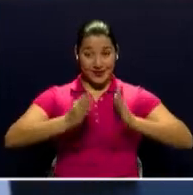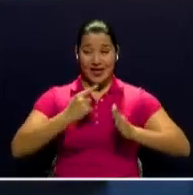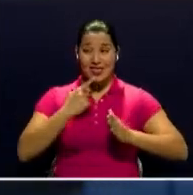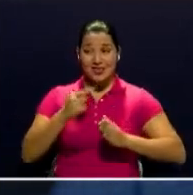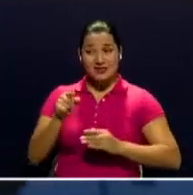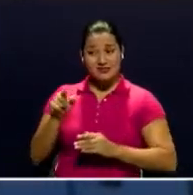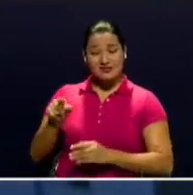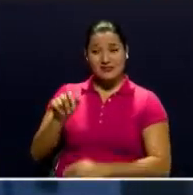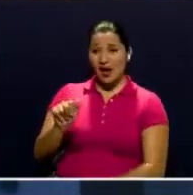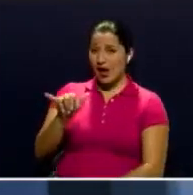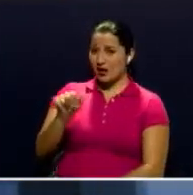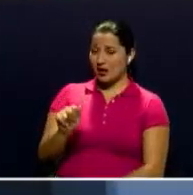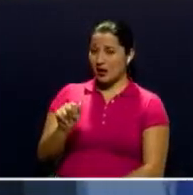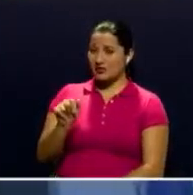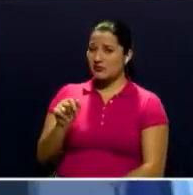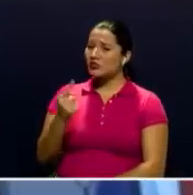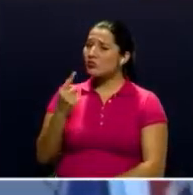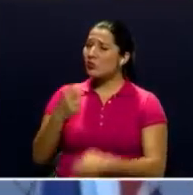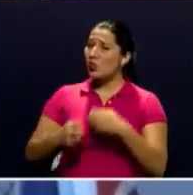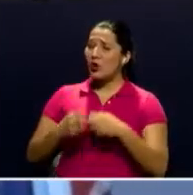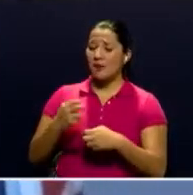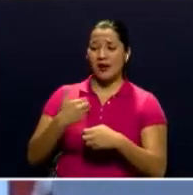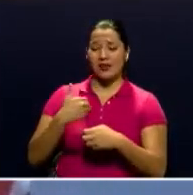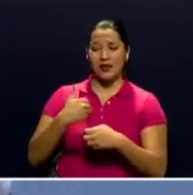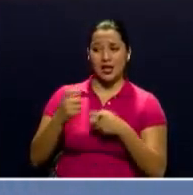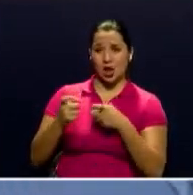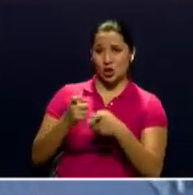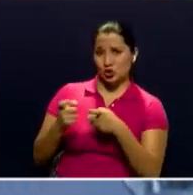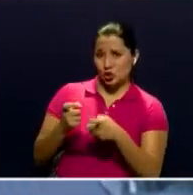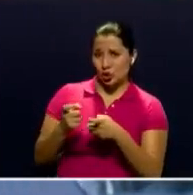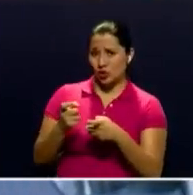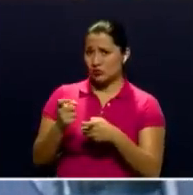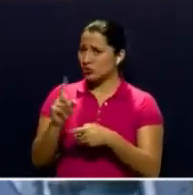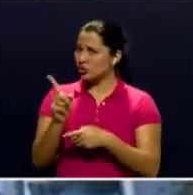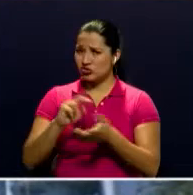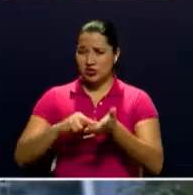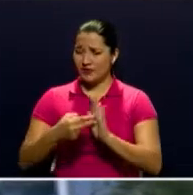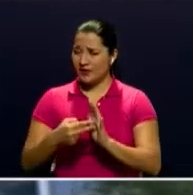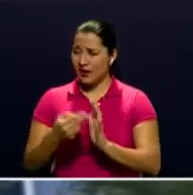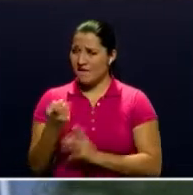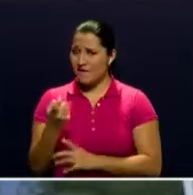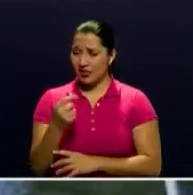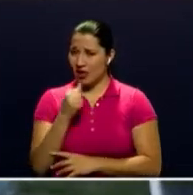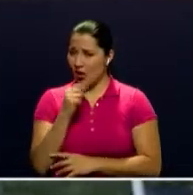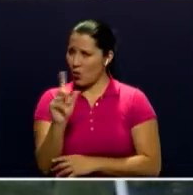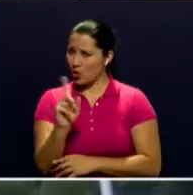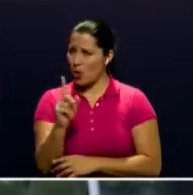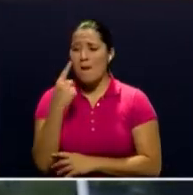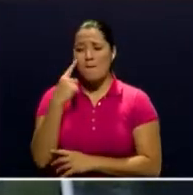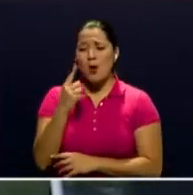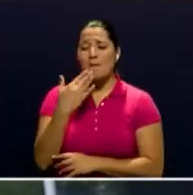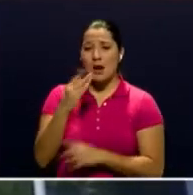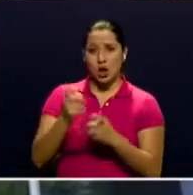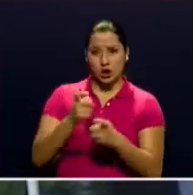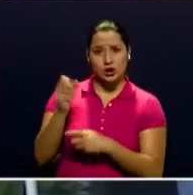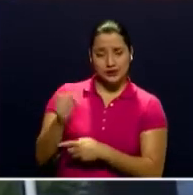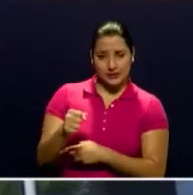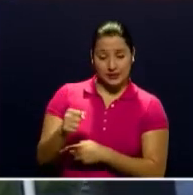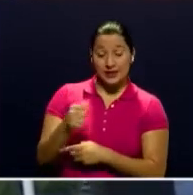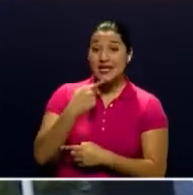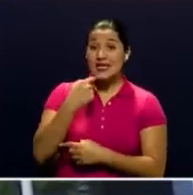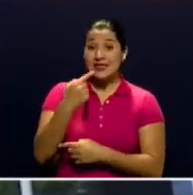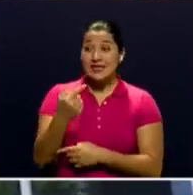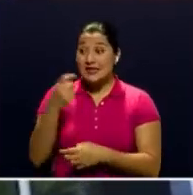AIA es un problema de gestión institucional y no de falta de agua. Agrega que la atención de los problemas